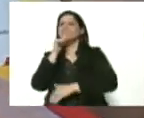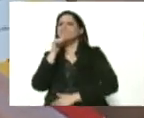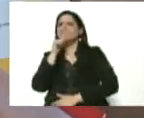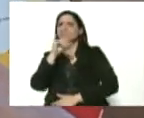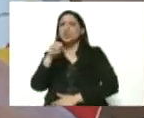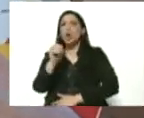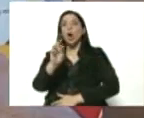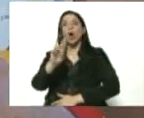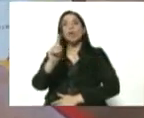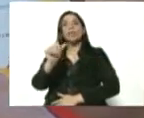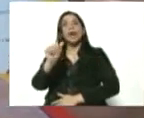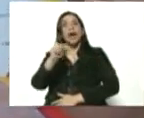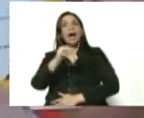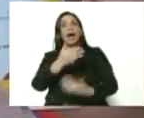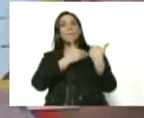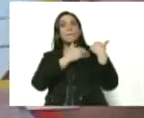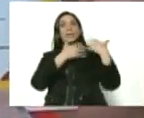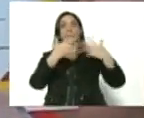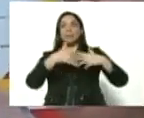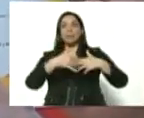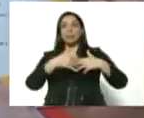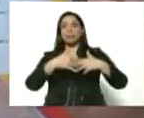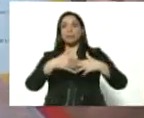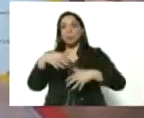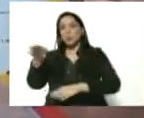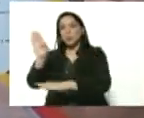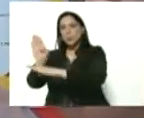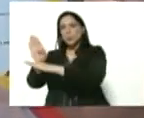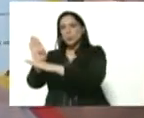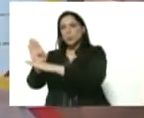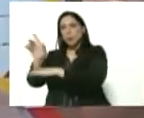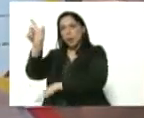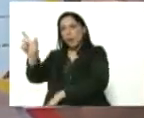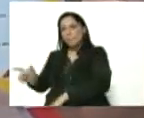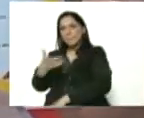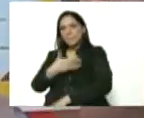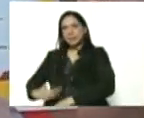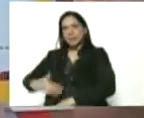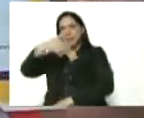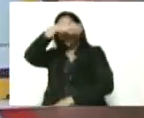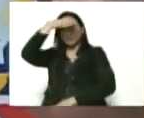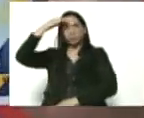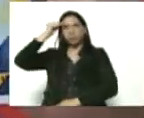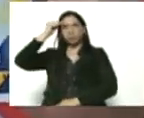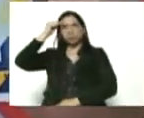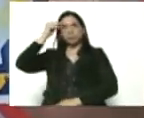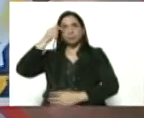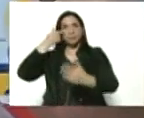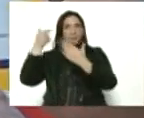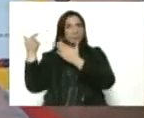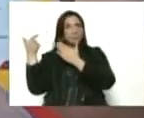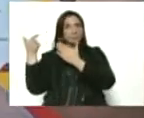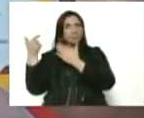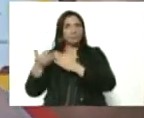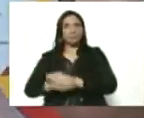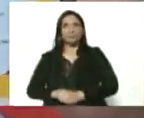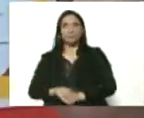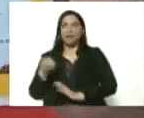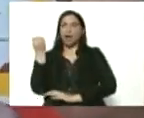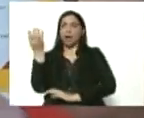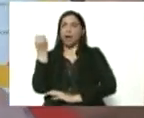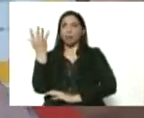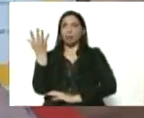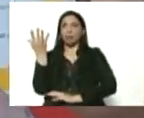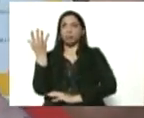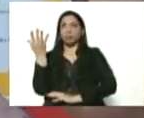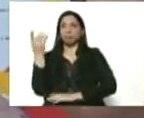Jordan Goodrow sirviéndole de seguridad al presidente de los Estados Unidos de Norteamérica, Donald Trump, en un acto